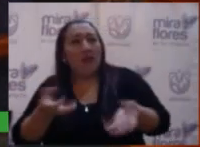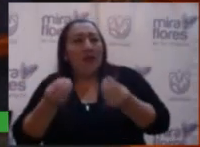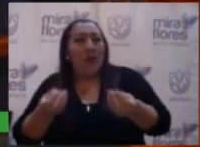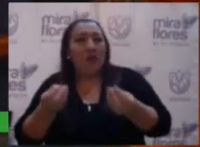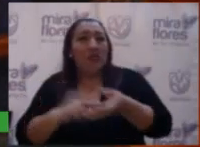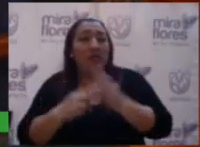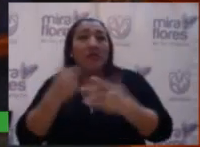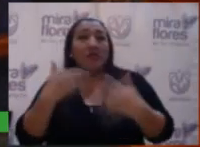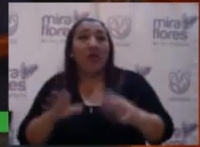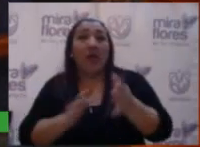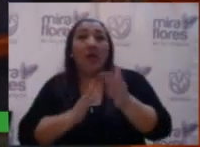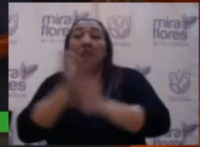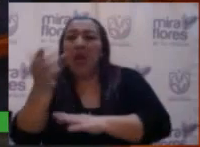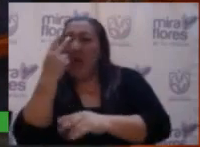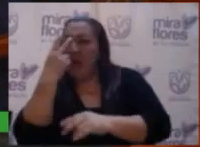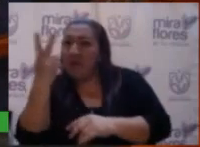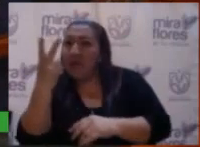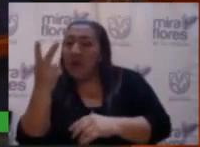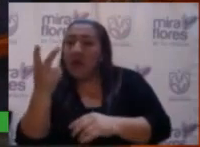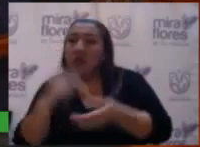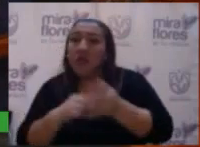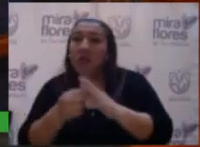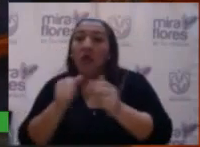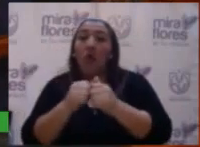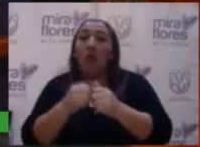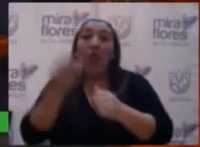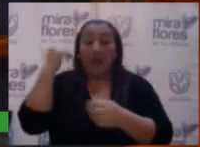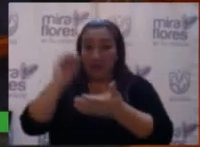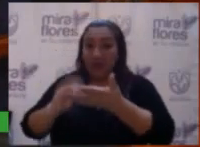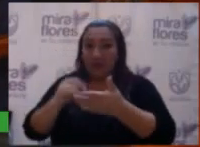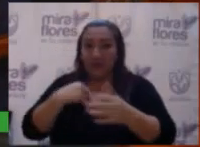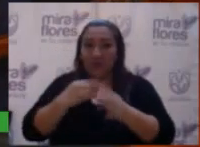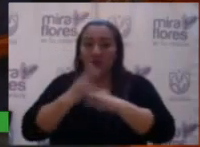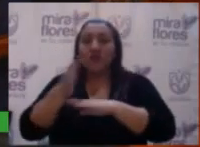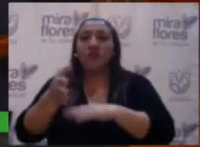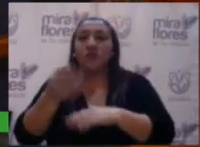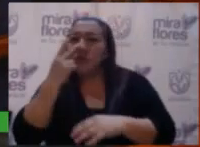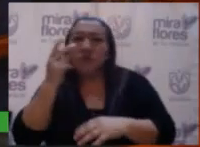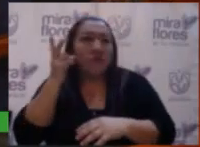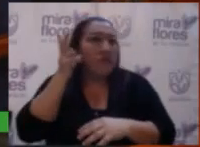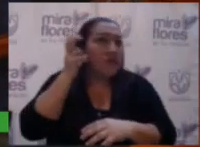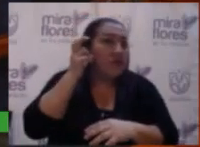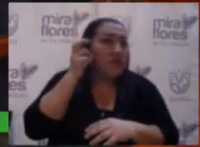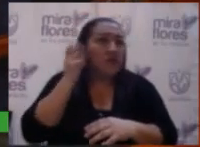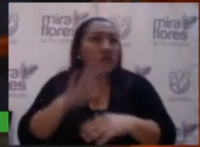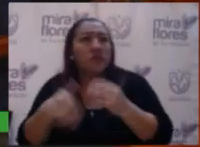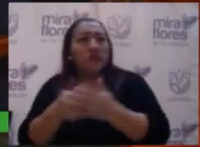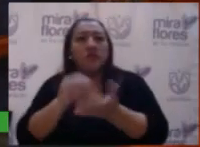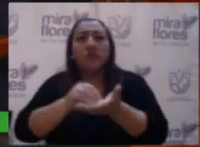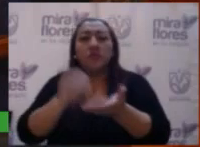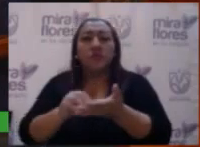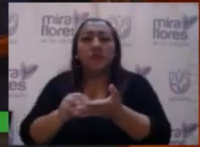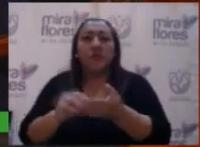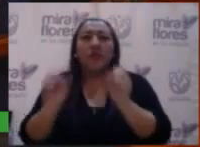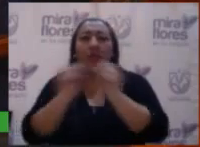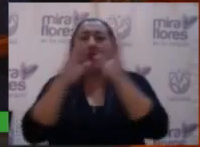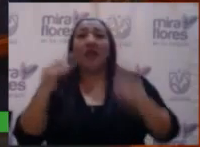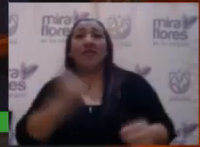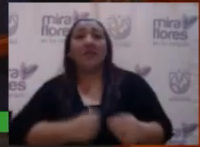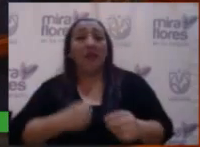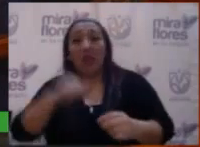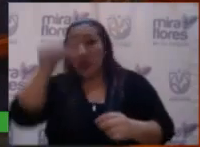basta con ir simplemente como mencionar la vez pasada basta con ir a todas las misas del día sábado y